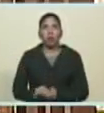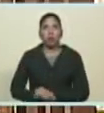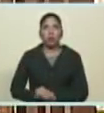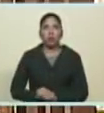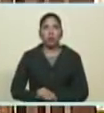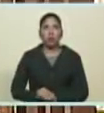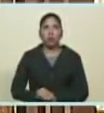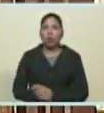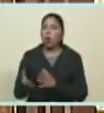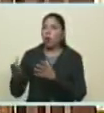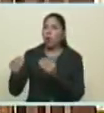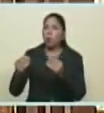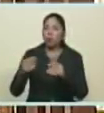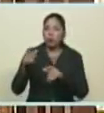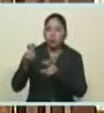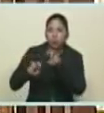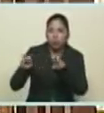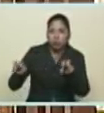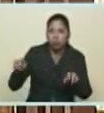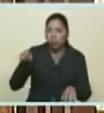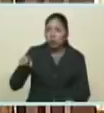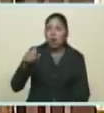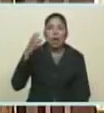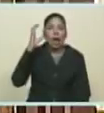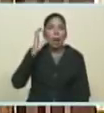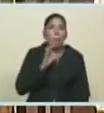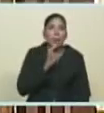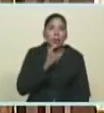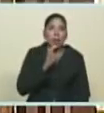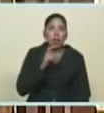Varias veces saludé a Capriles sentado por aquí.